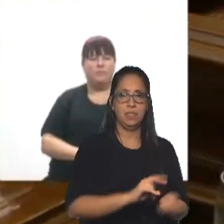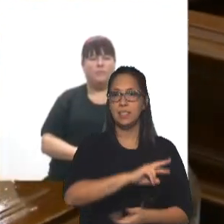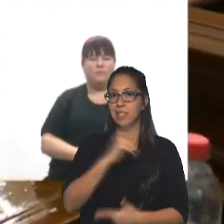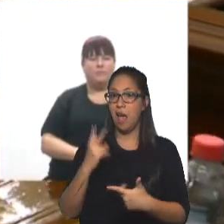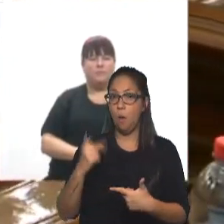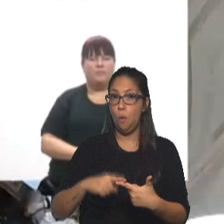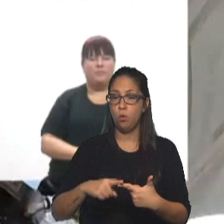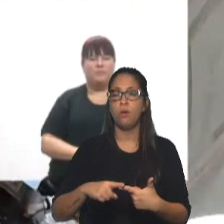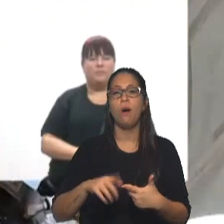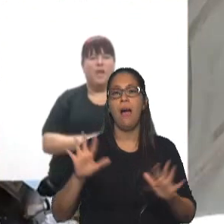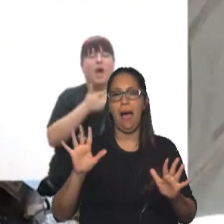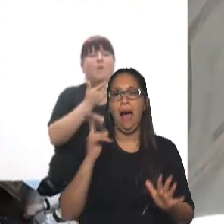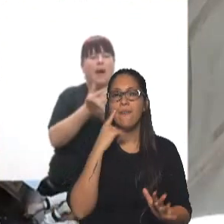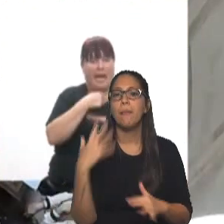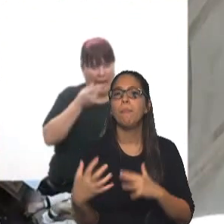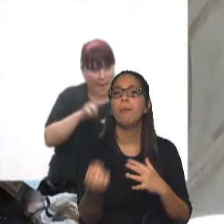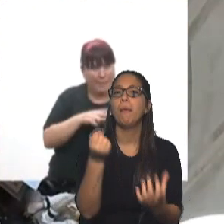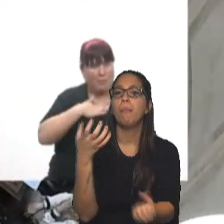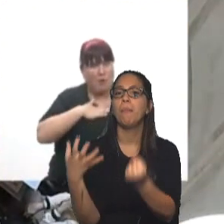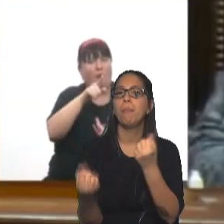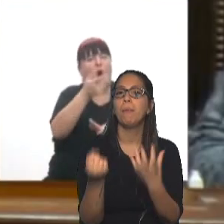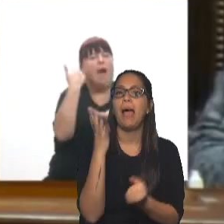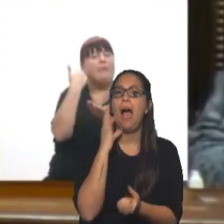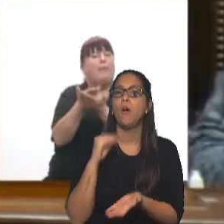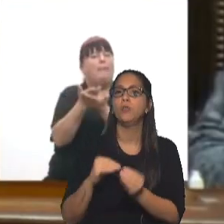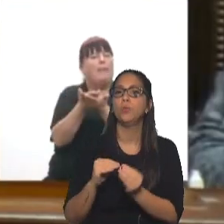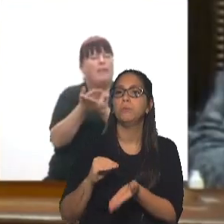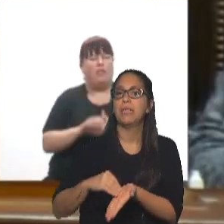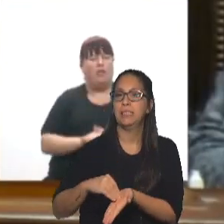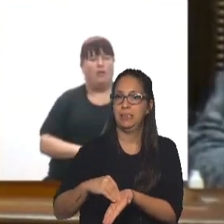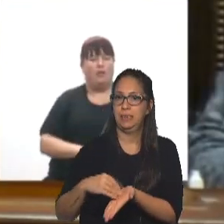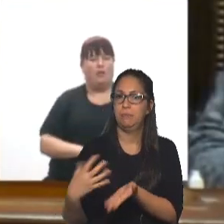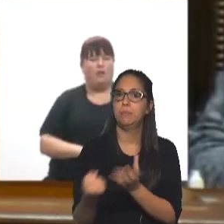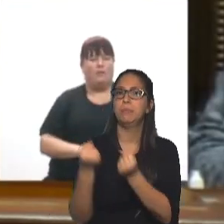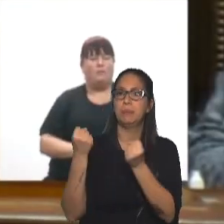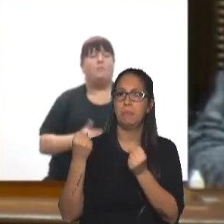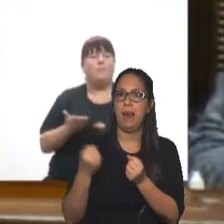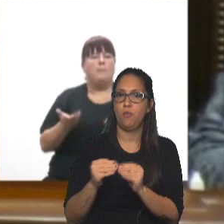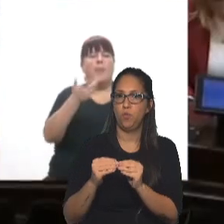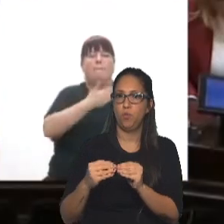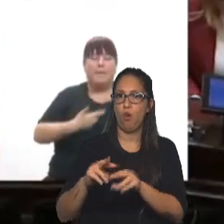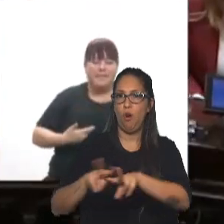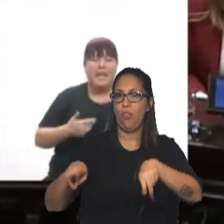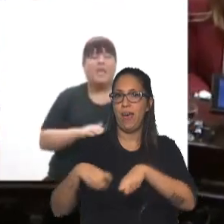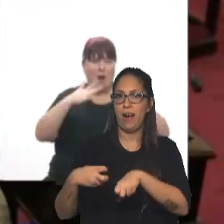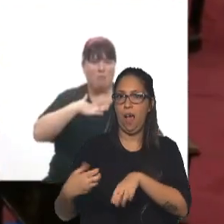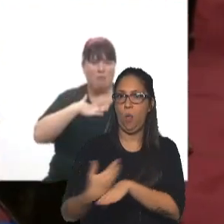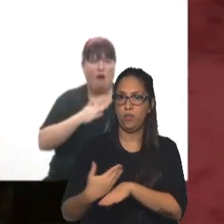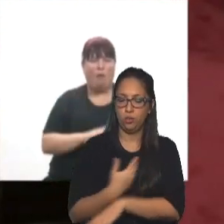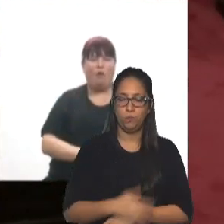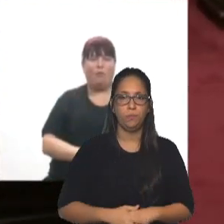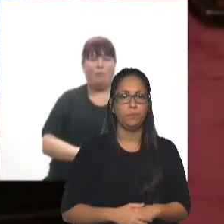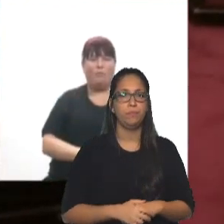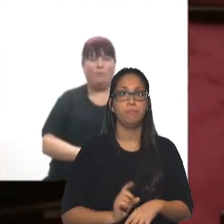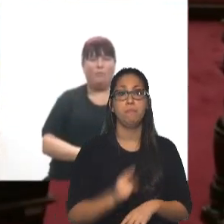instancia sí conseguir determinadas cuestiones relevantes para la política fiscal. Y lo concreto, Gabriel, sería la primera